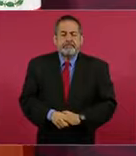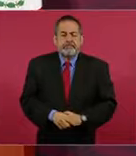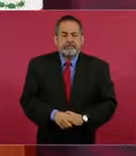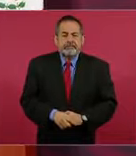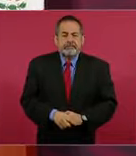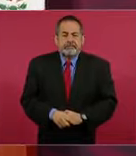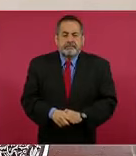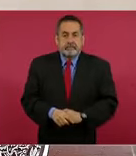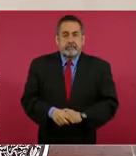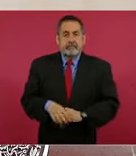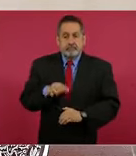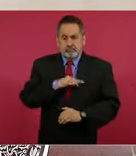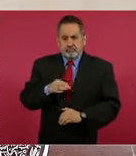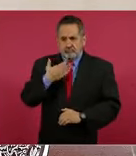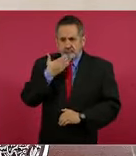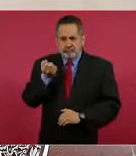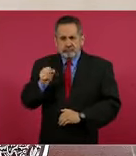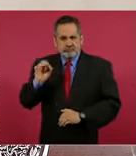Y son eficaces.